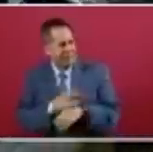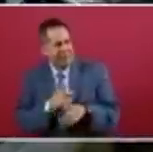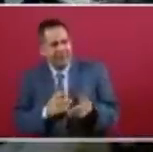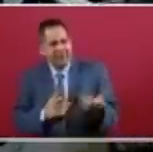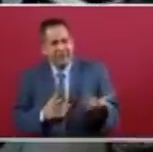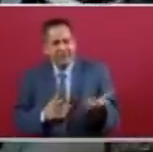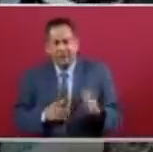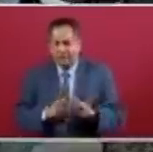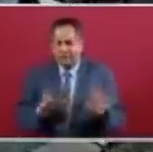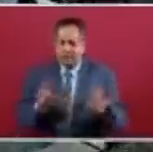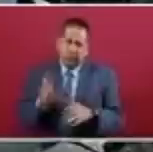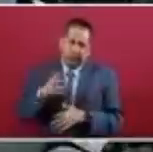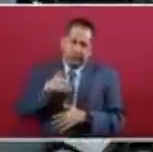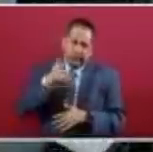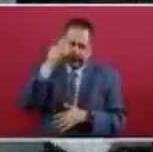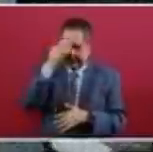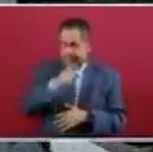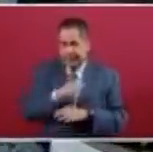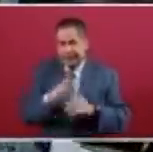Bueno, sí sé,